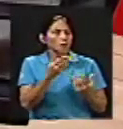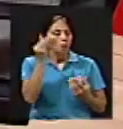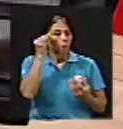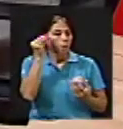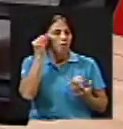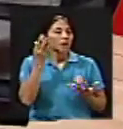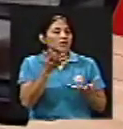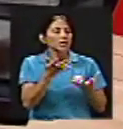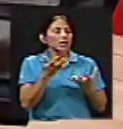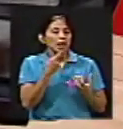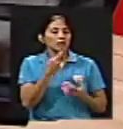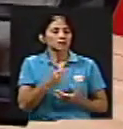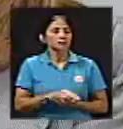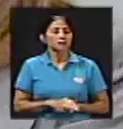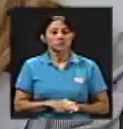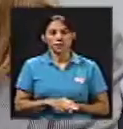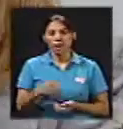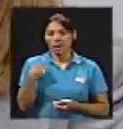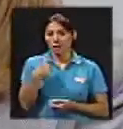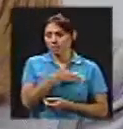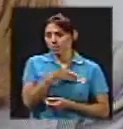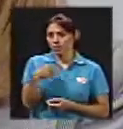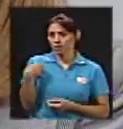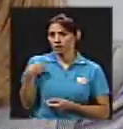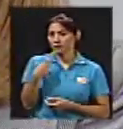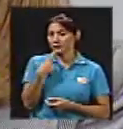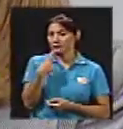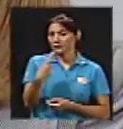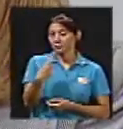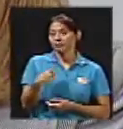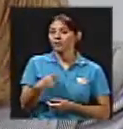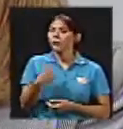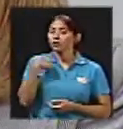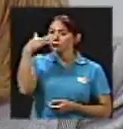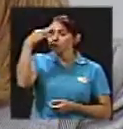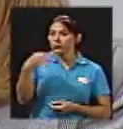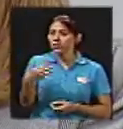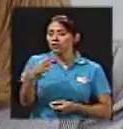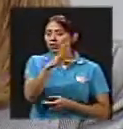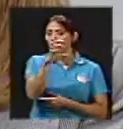¿qué quiera destacar usted? A mí me gustaría señalar que yo creo que Costa Rica